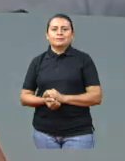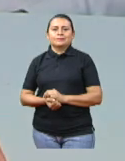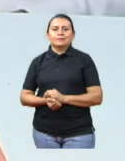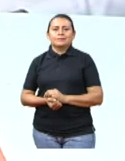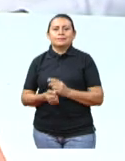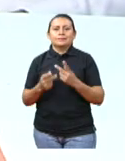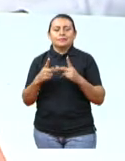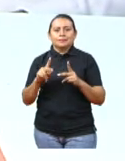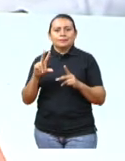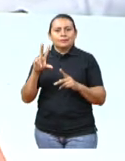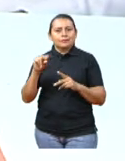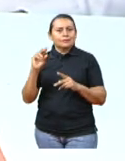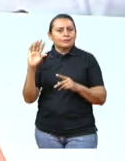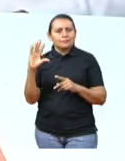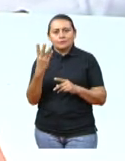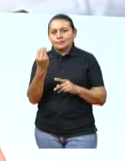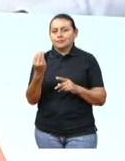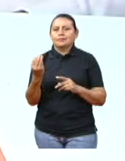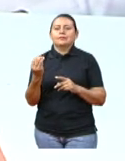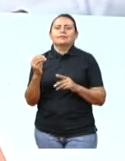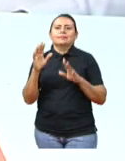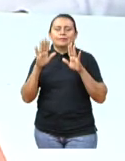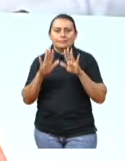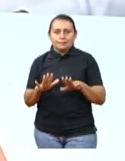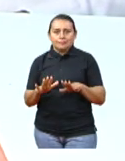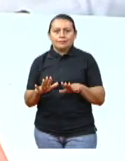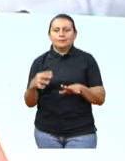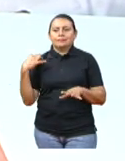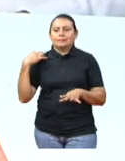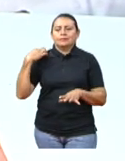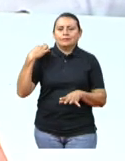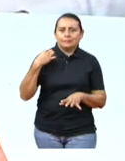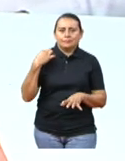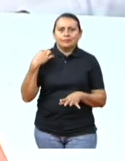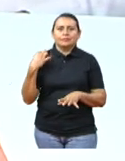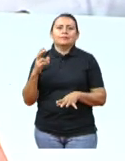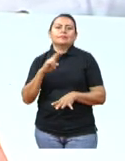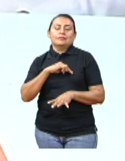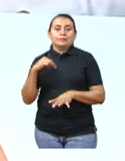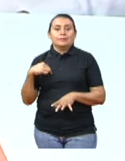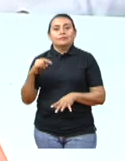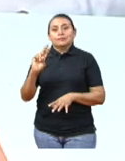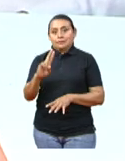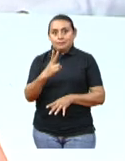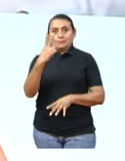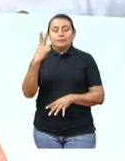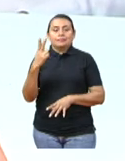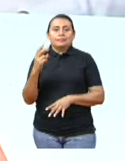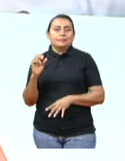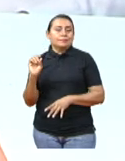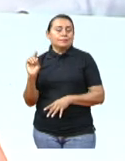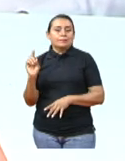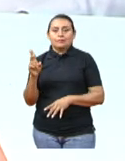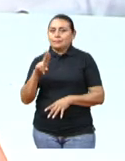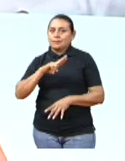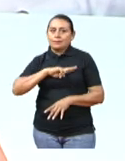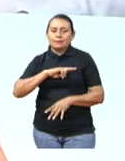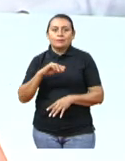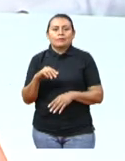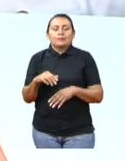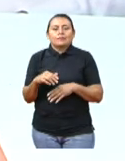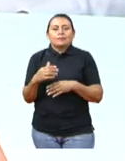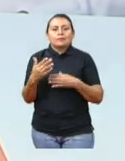Pero no todas están realmente, uno, dispuesta a hacerlo, y dos, no tienen, como él decía,